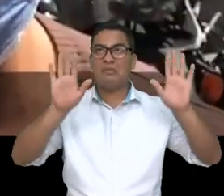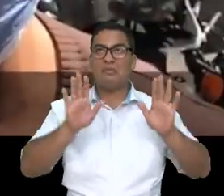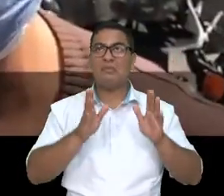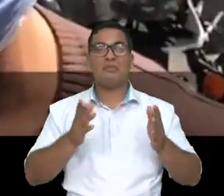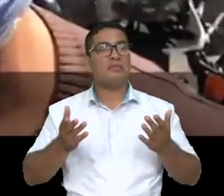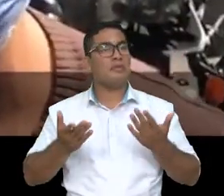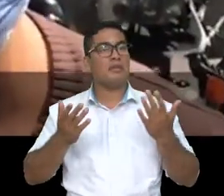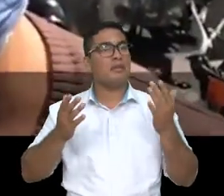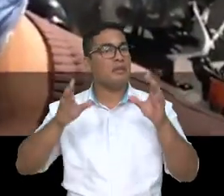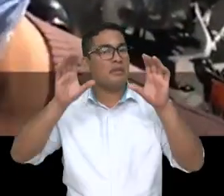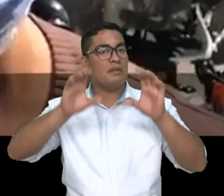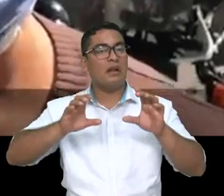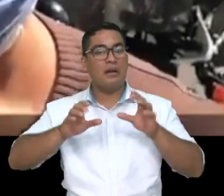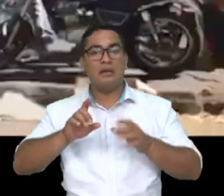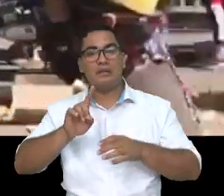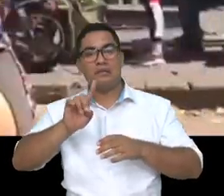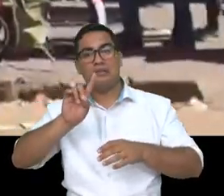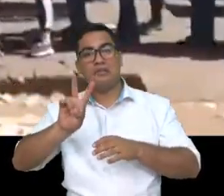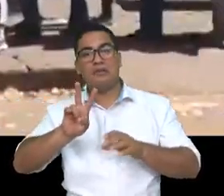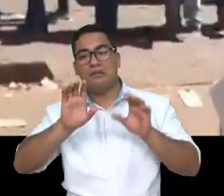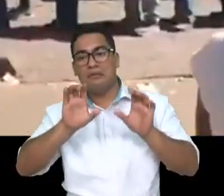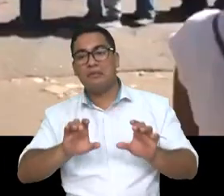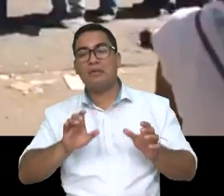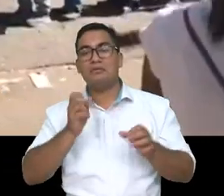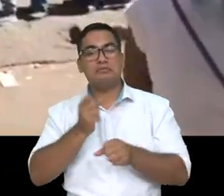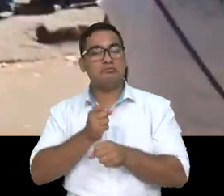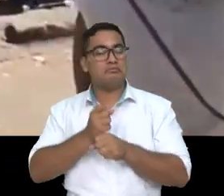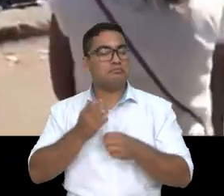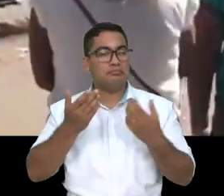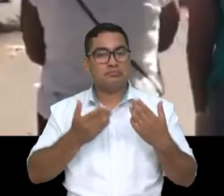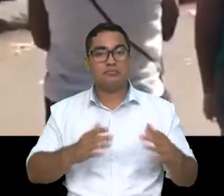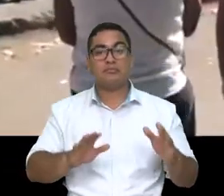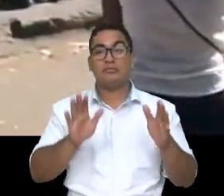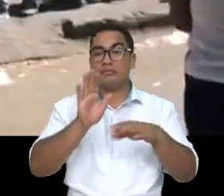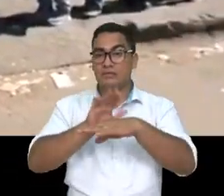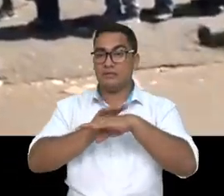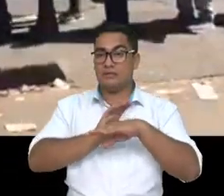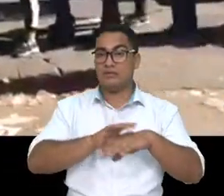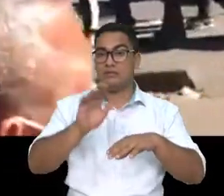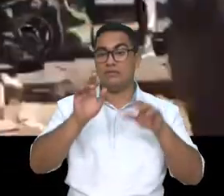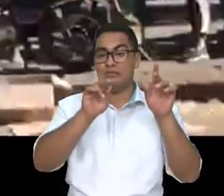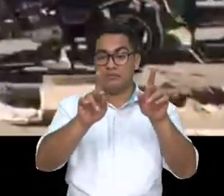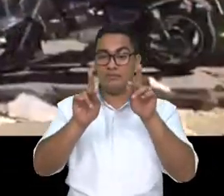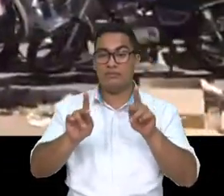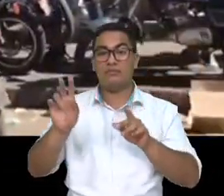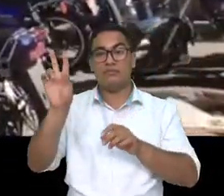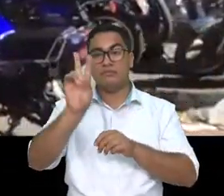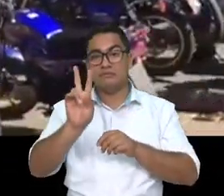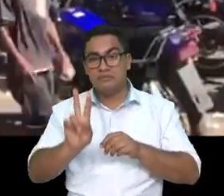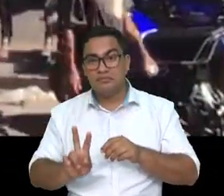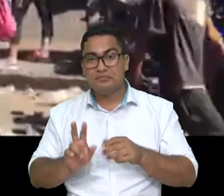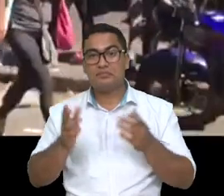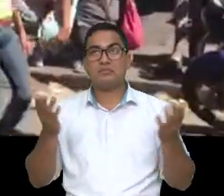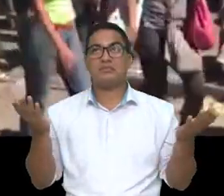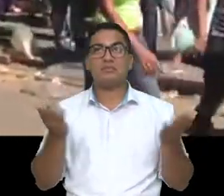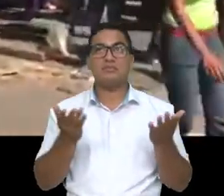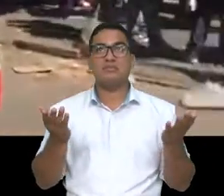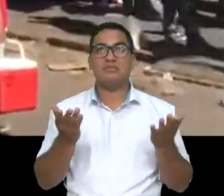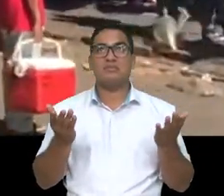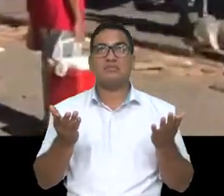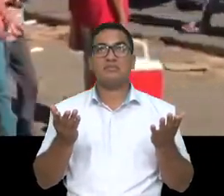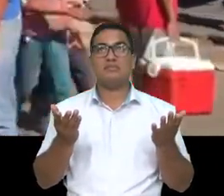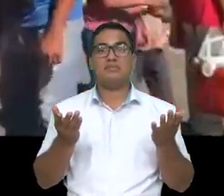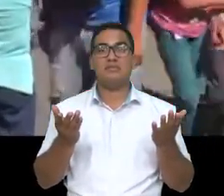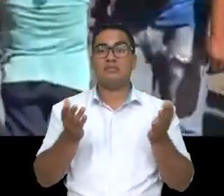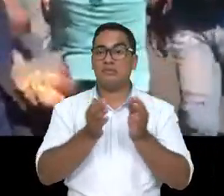hogares ya a punta de mediodía. Y el llamado es a todos los venezolanos, sin distinción ni raza política, sin dejar